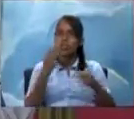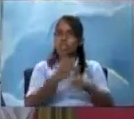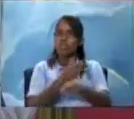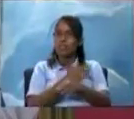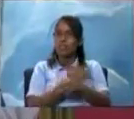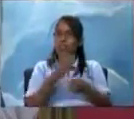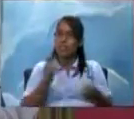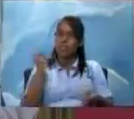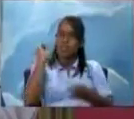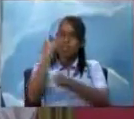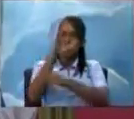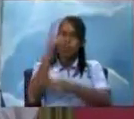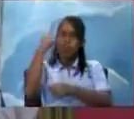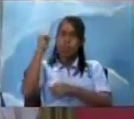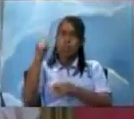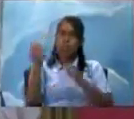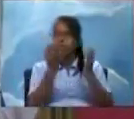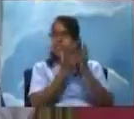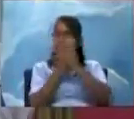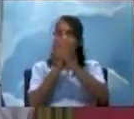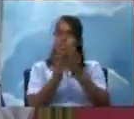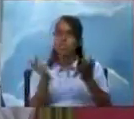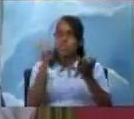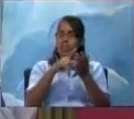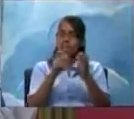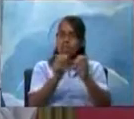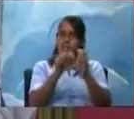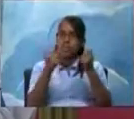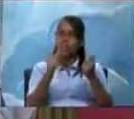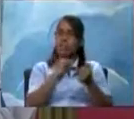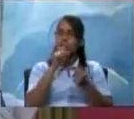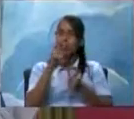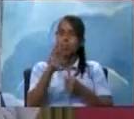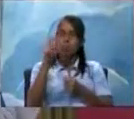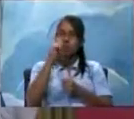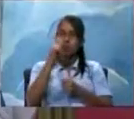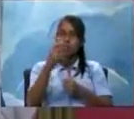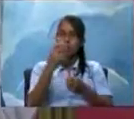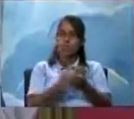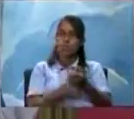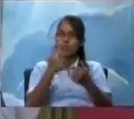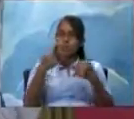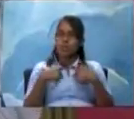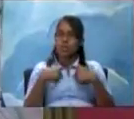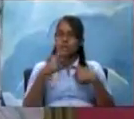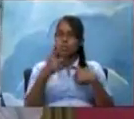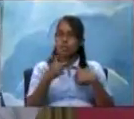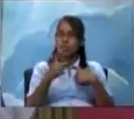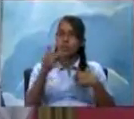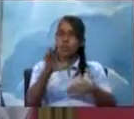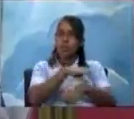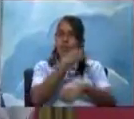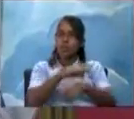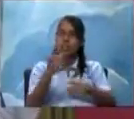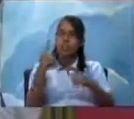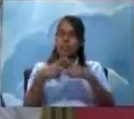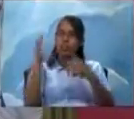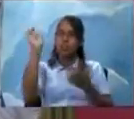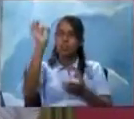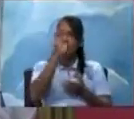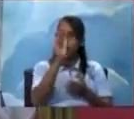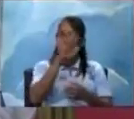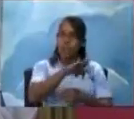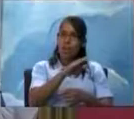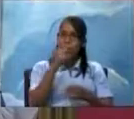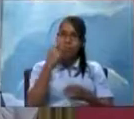de que mi mamá nos enviara para el colegio, nos levantaba tempranito, eran 2 varoncitos, mi hermano y yo, y uno cantaba y el otro